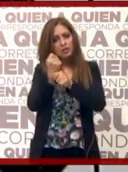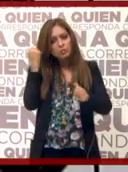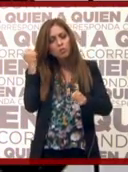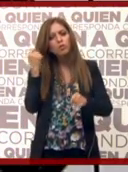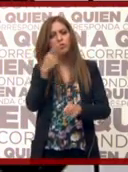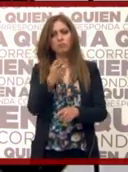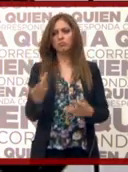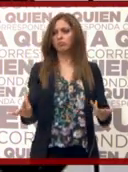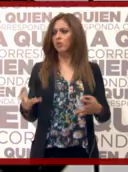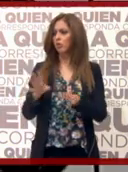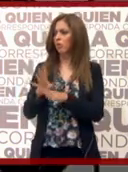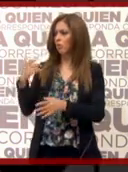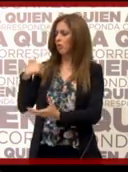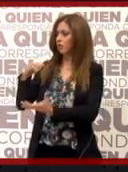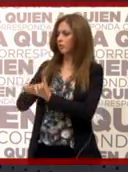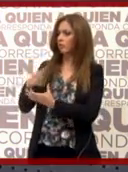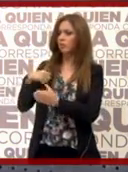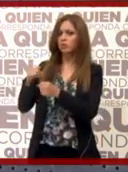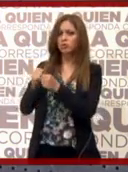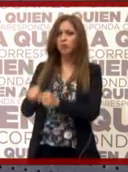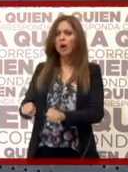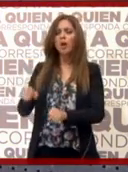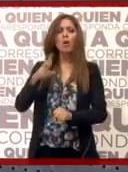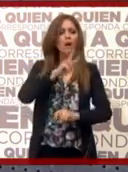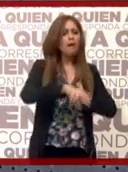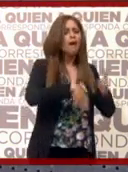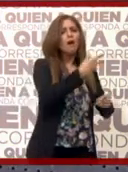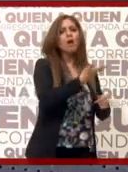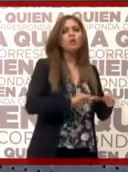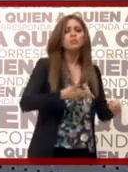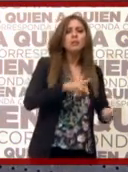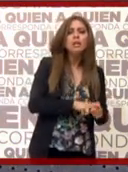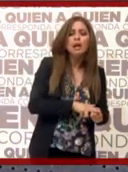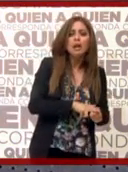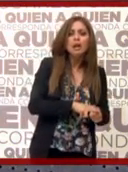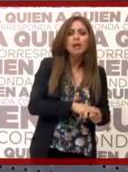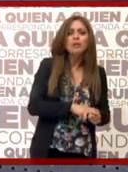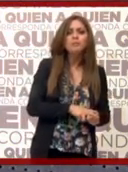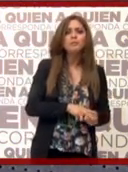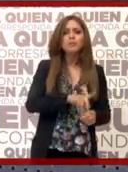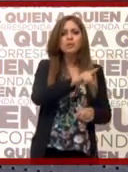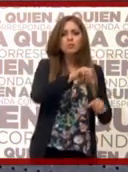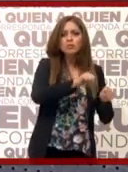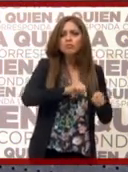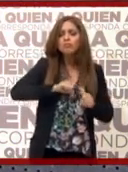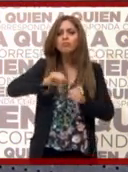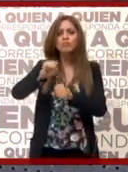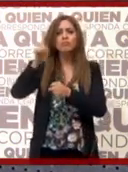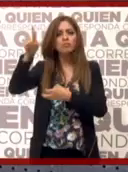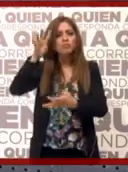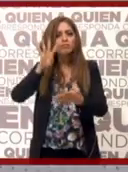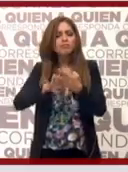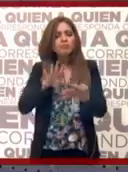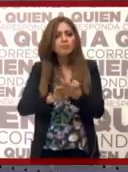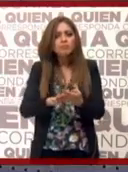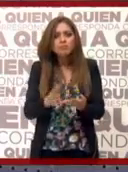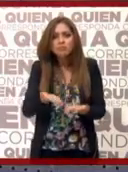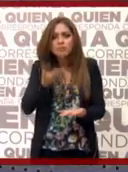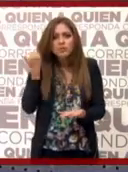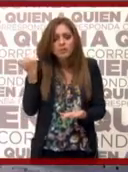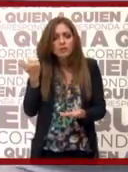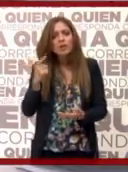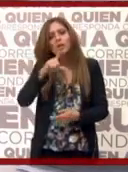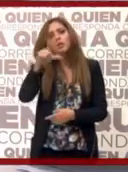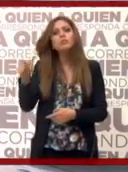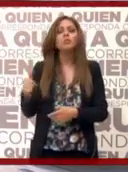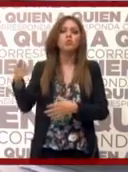petición de su esposa y su suegro. Lo meten y al reclusorio, sin más. Empieza el